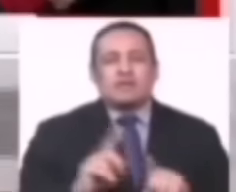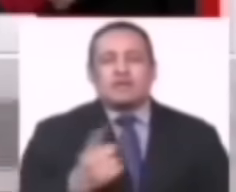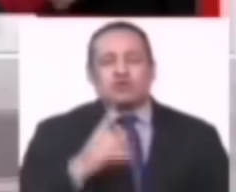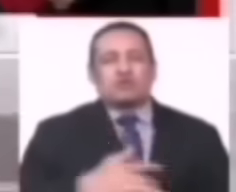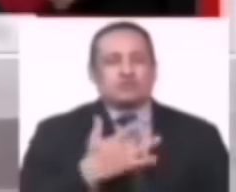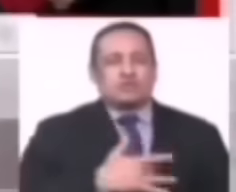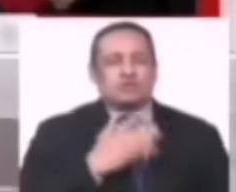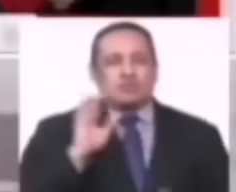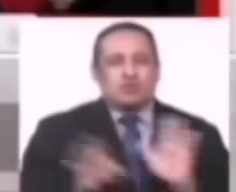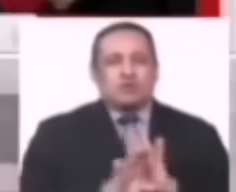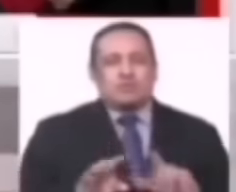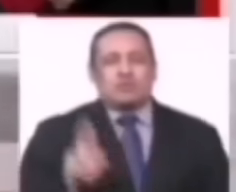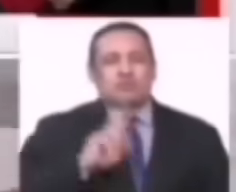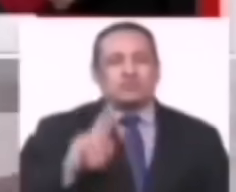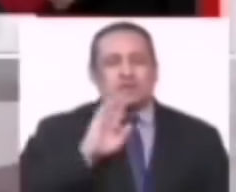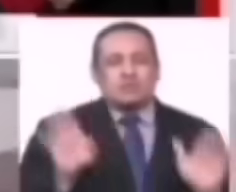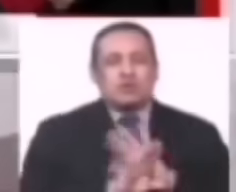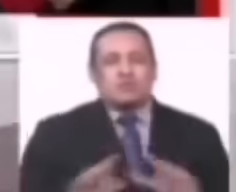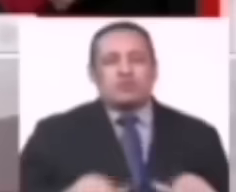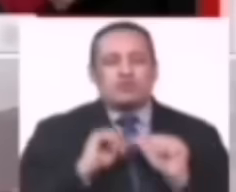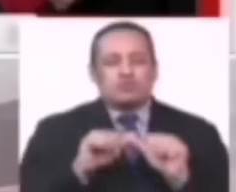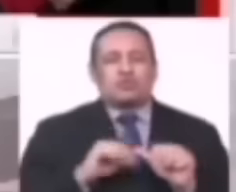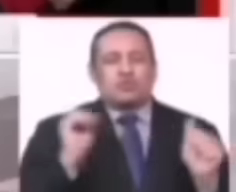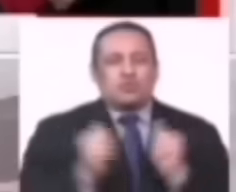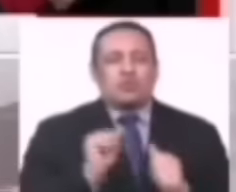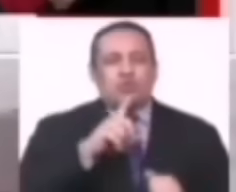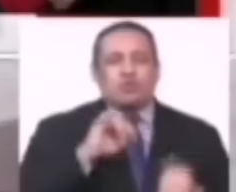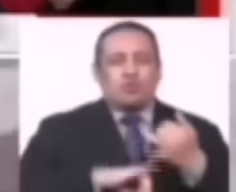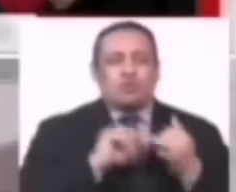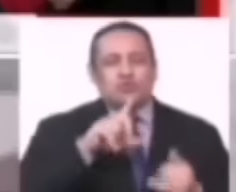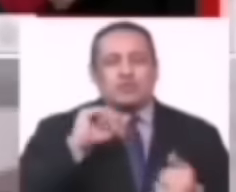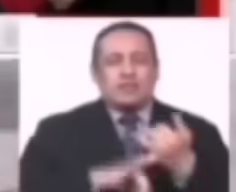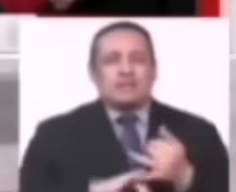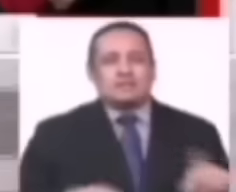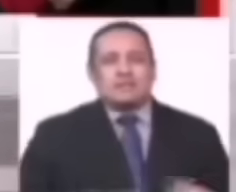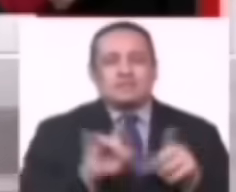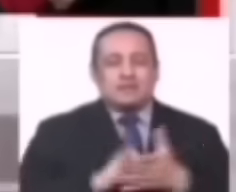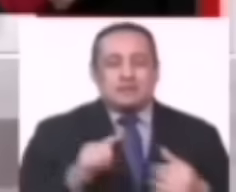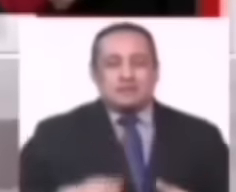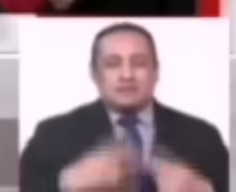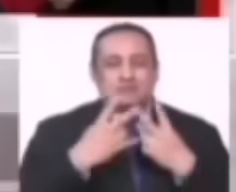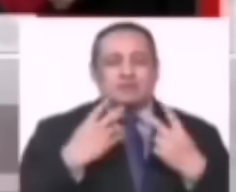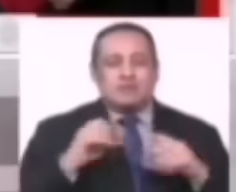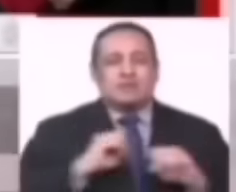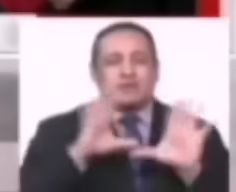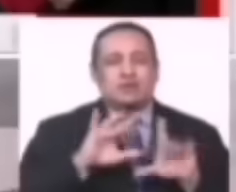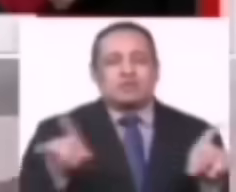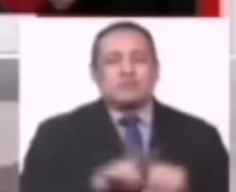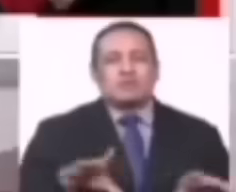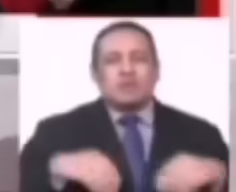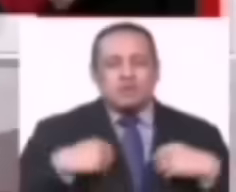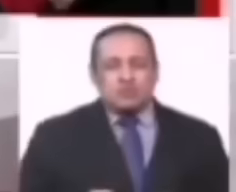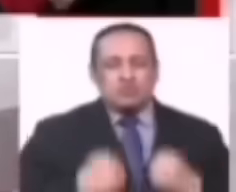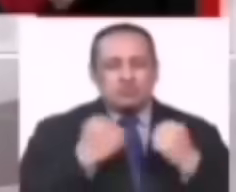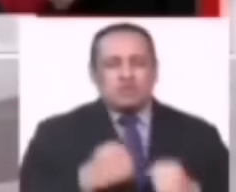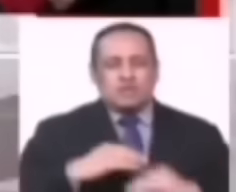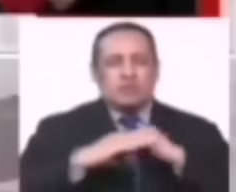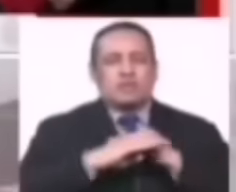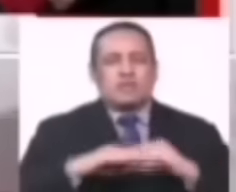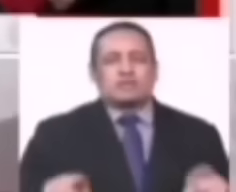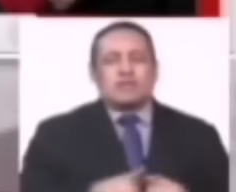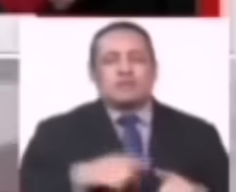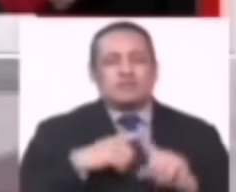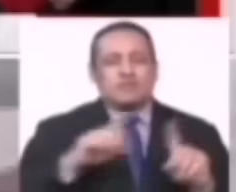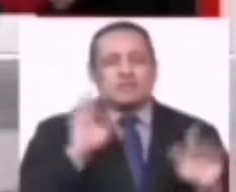que utilizar permanentemente los, las, nos haga más visibles o nos permita luchar por igualdad. Por el